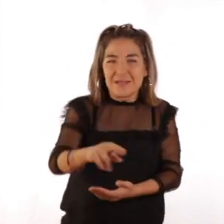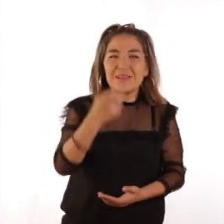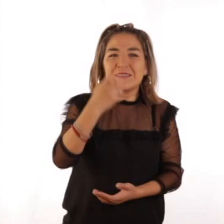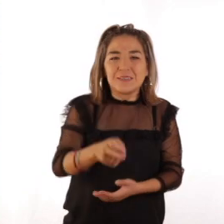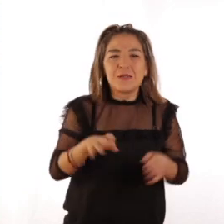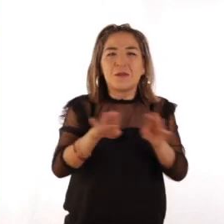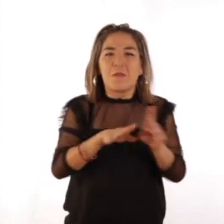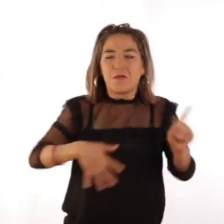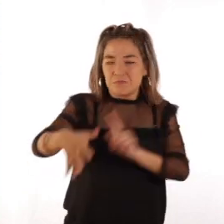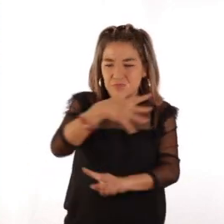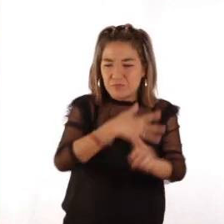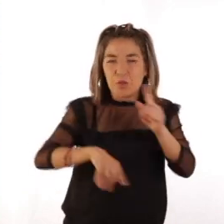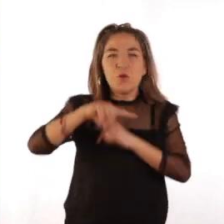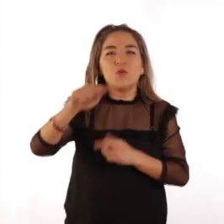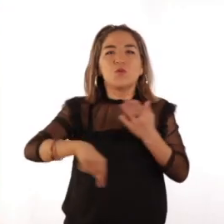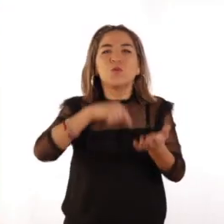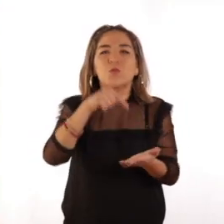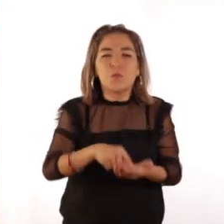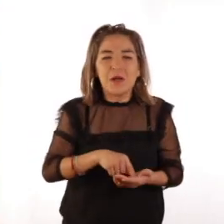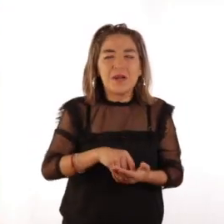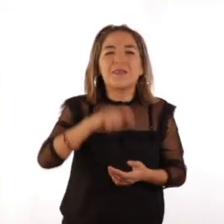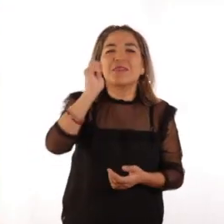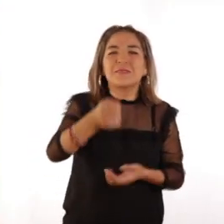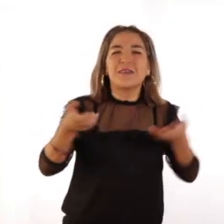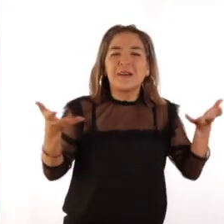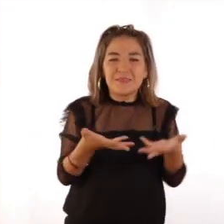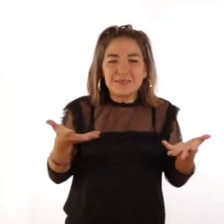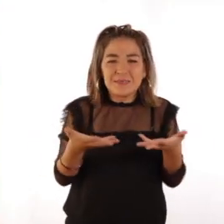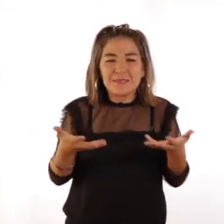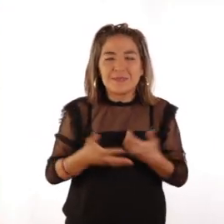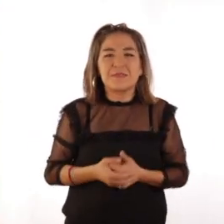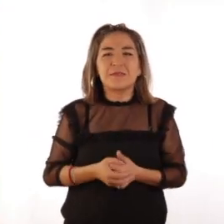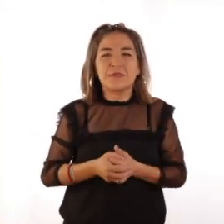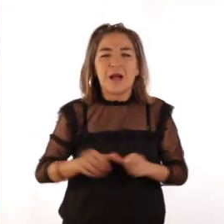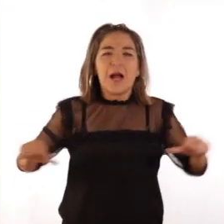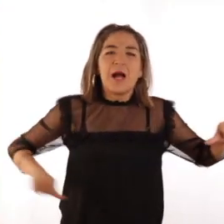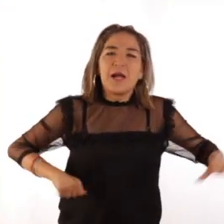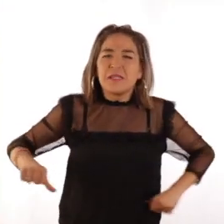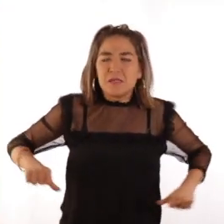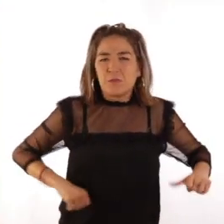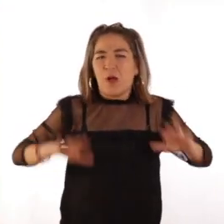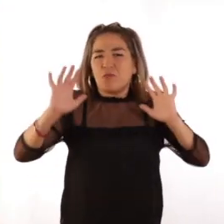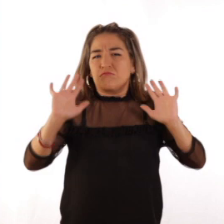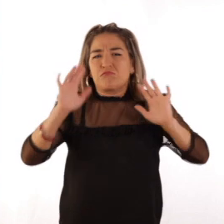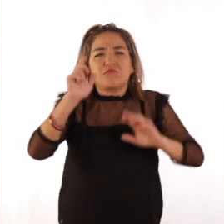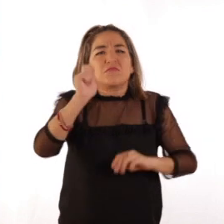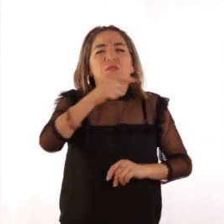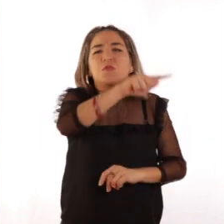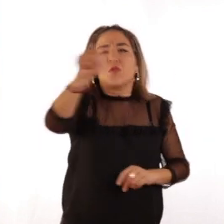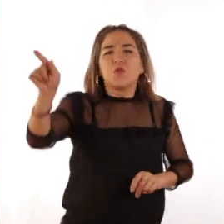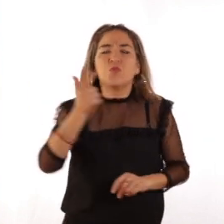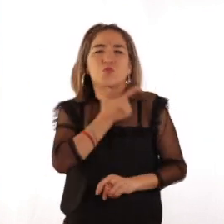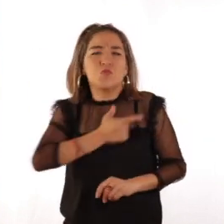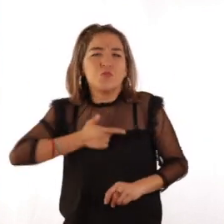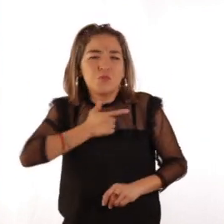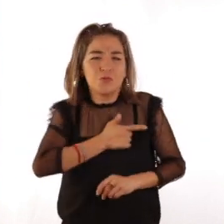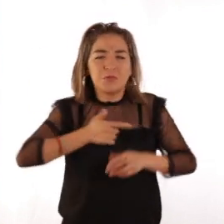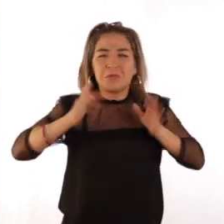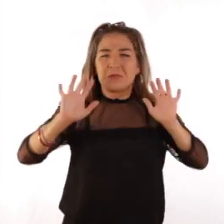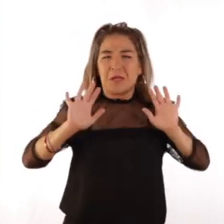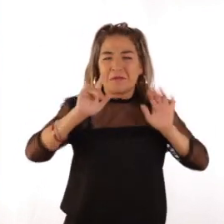y del marco legal de cada lugar, poder llevar a cabo las acciones que a nosotros